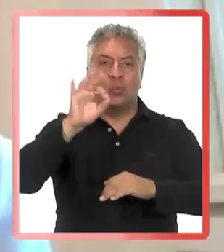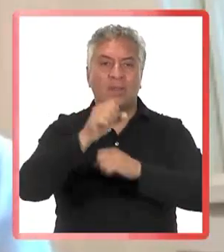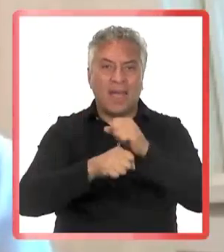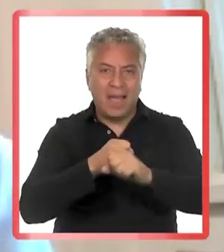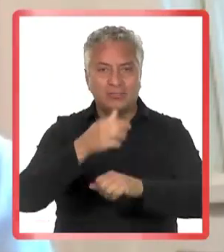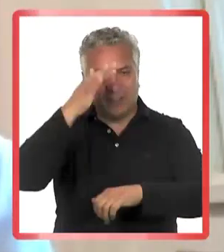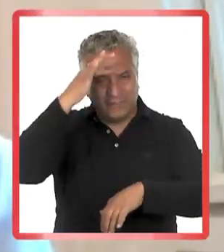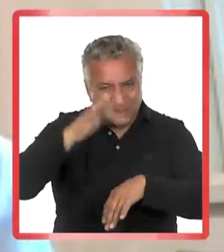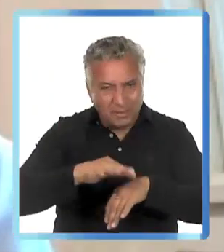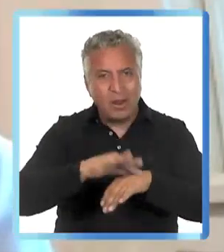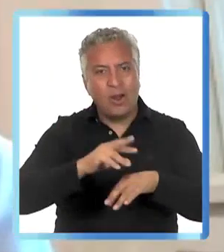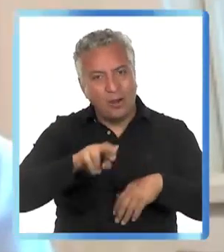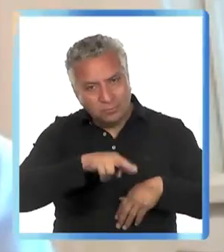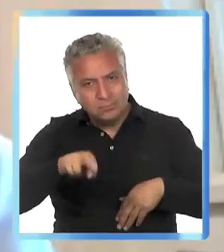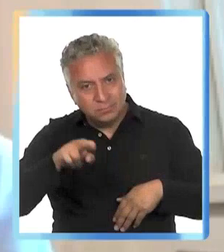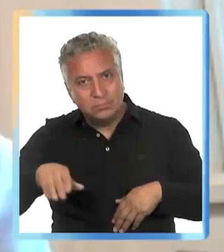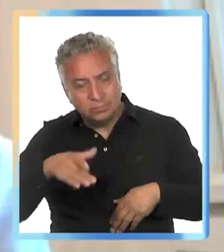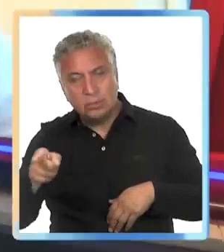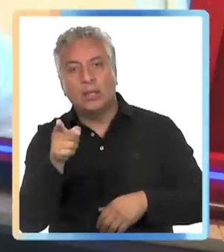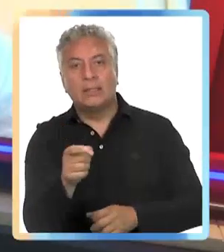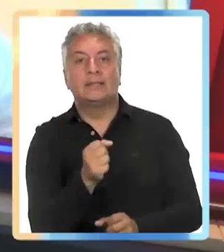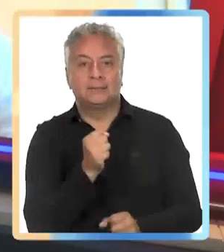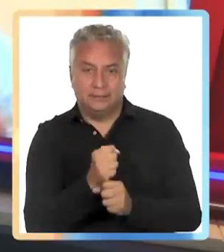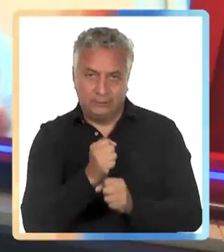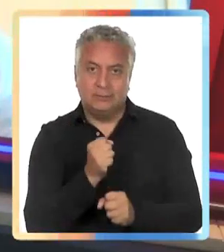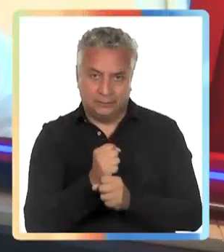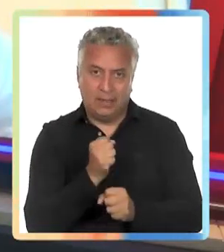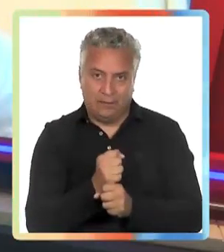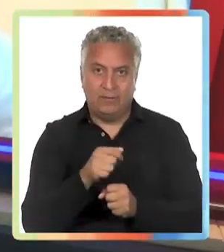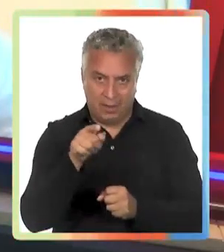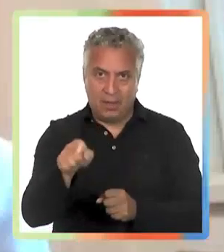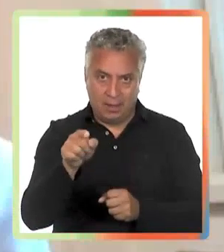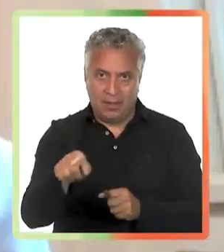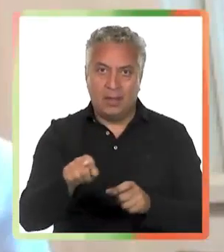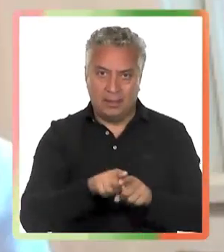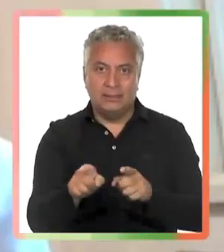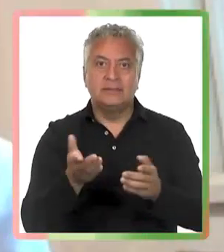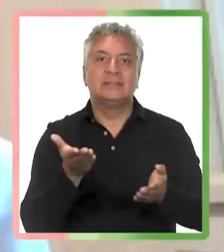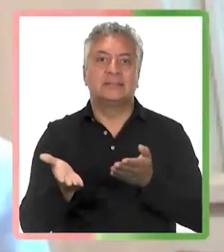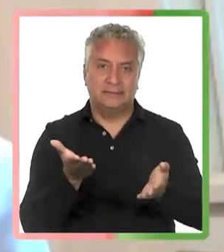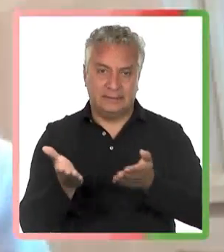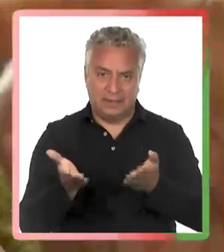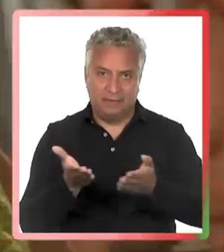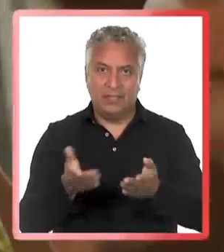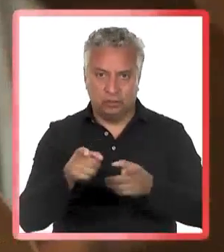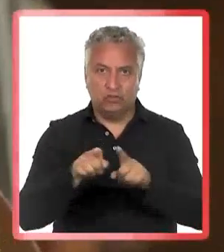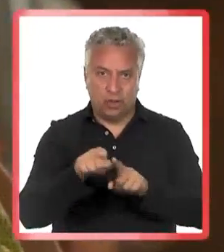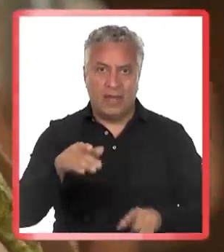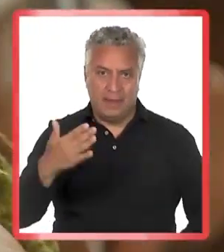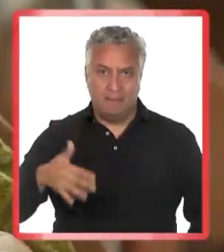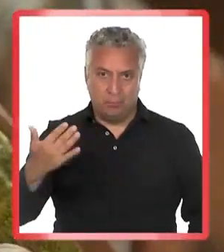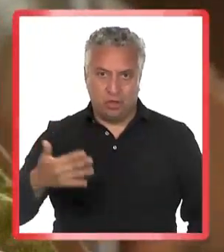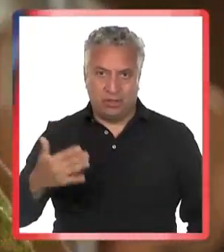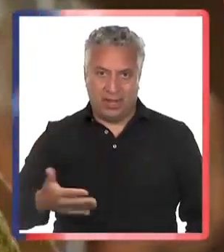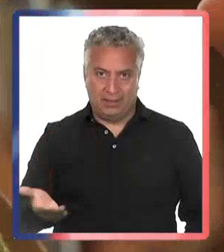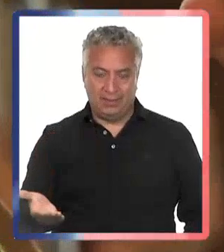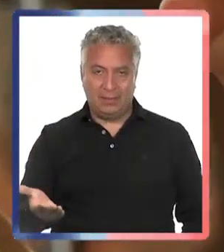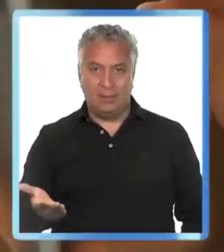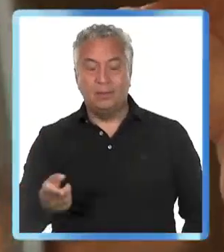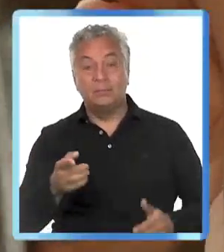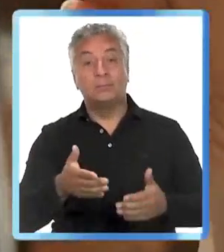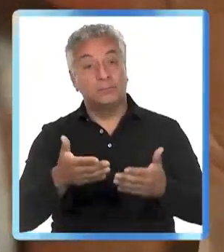50 o con enfermedades crónicas, personal de salud y que trabajan en servicios, digamos,